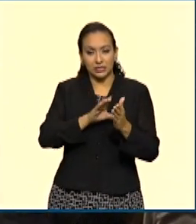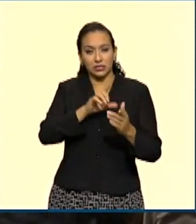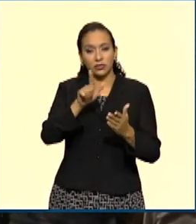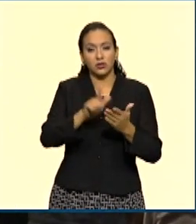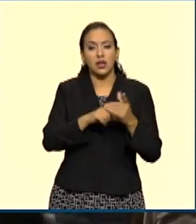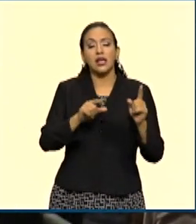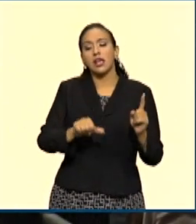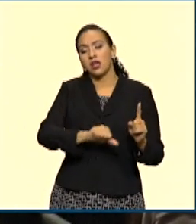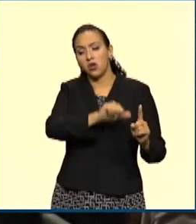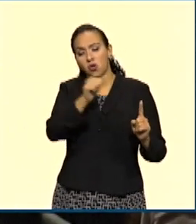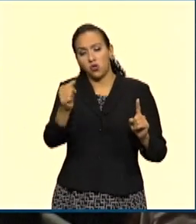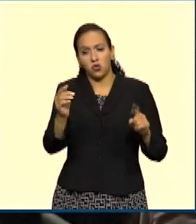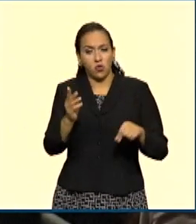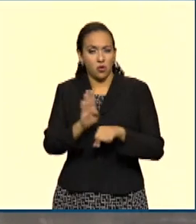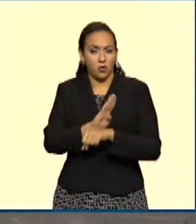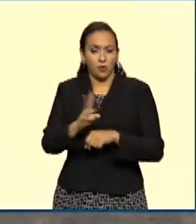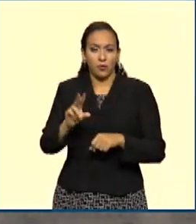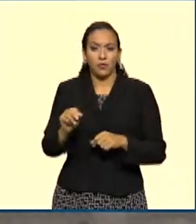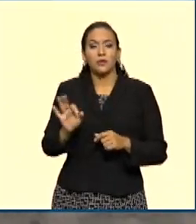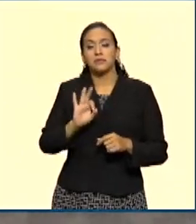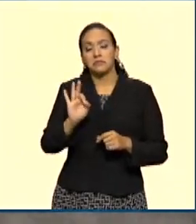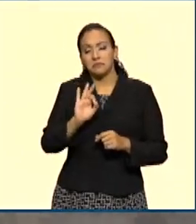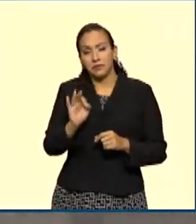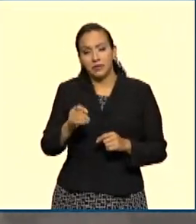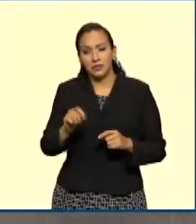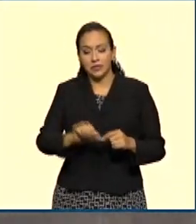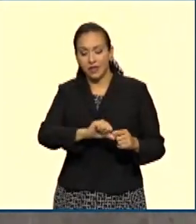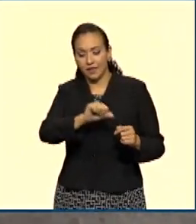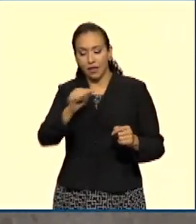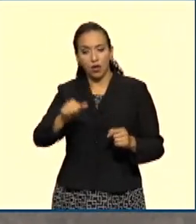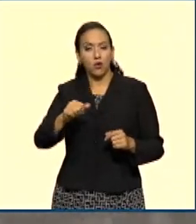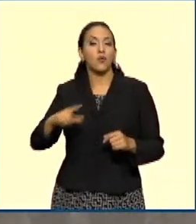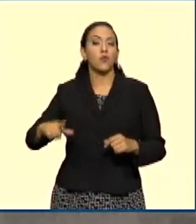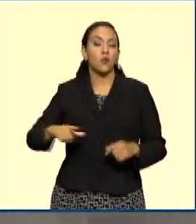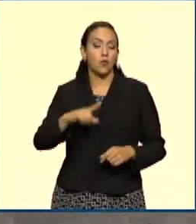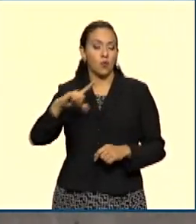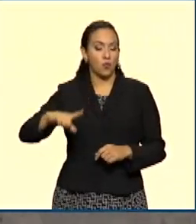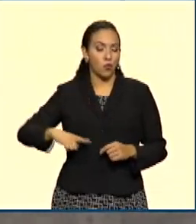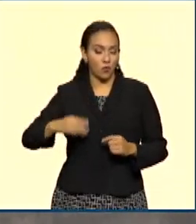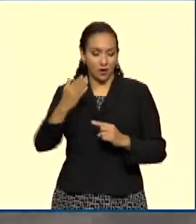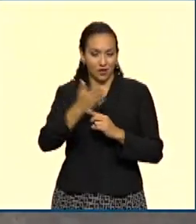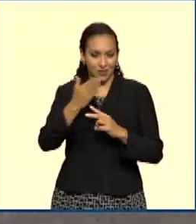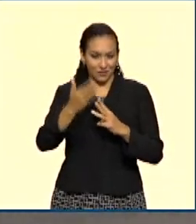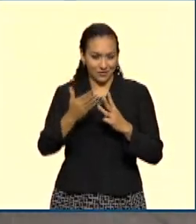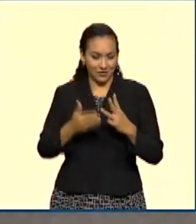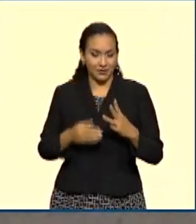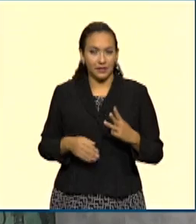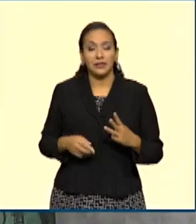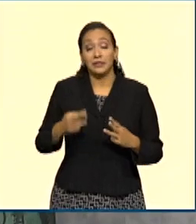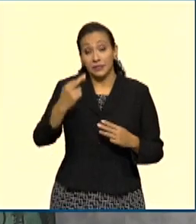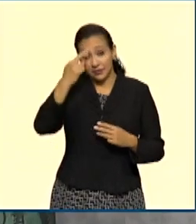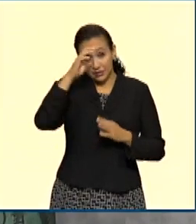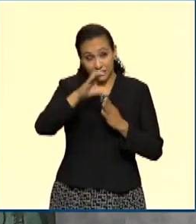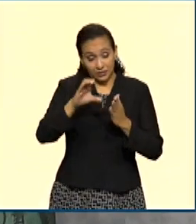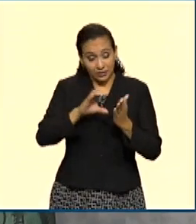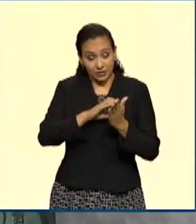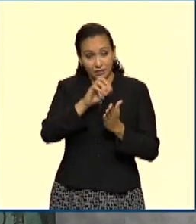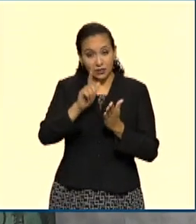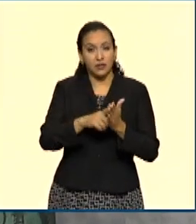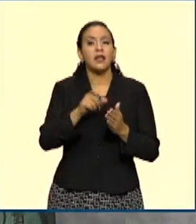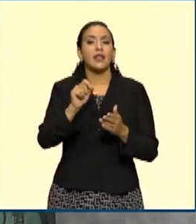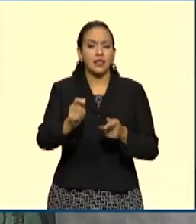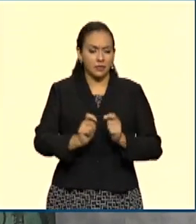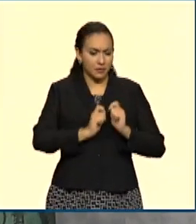un tercero, aun cuando se trate de otro de los poderes de la Unión. Recordó además que la Constitución faculta a la Comisión Permanente